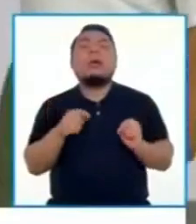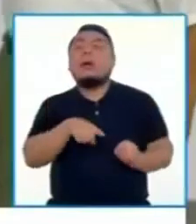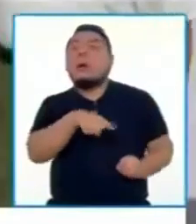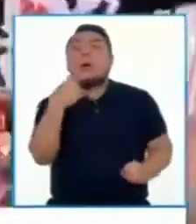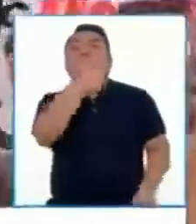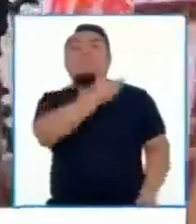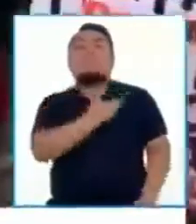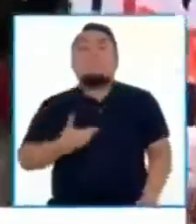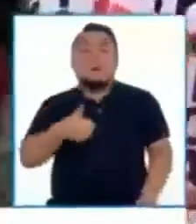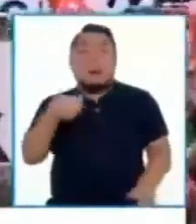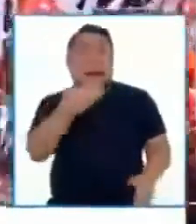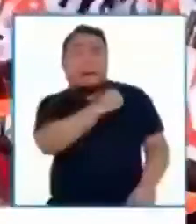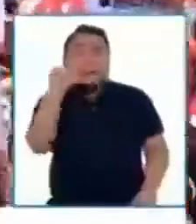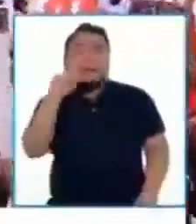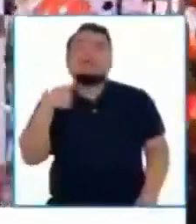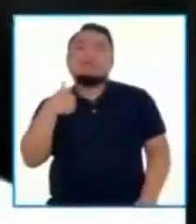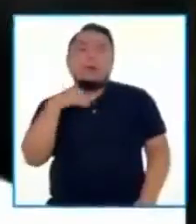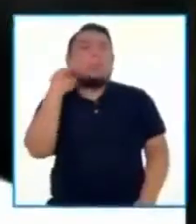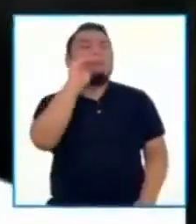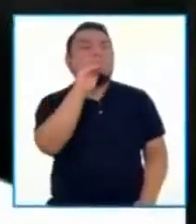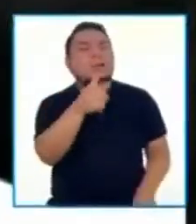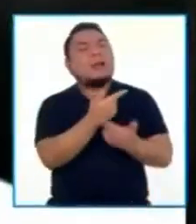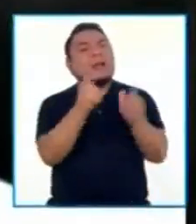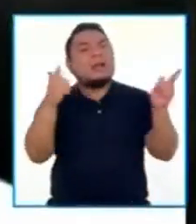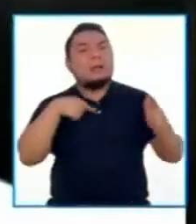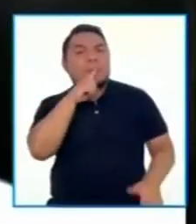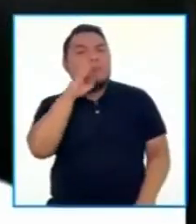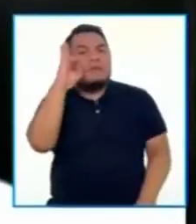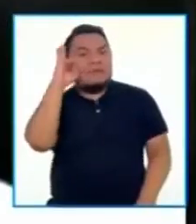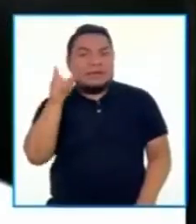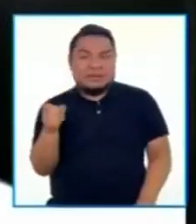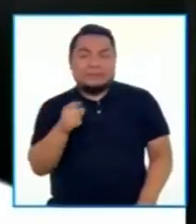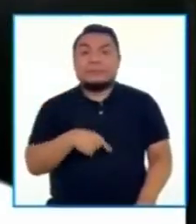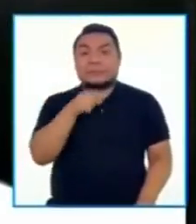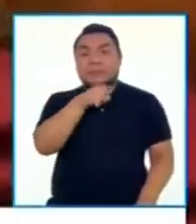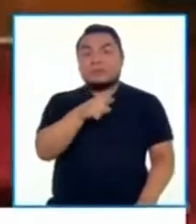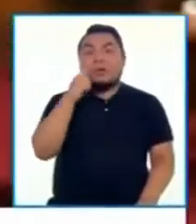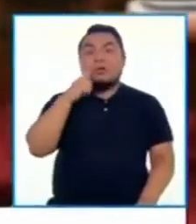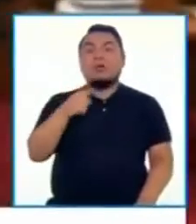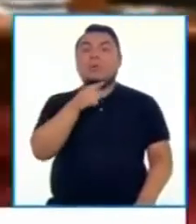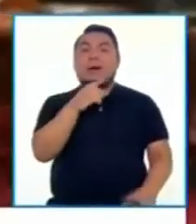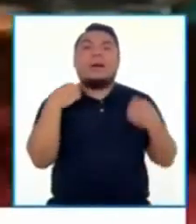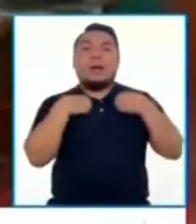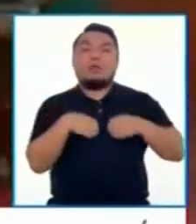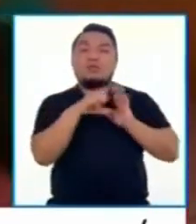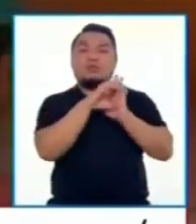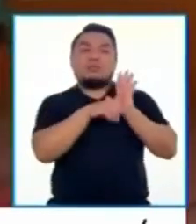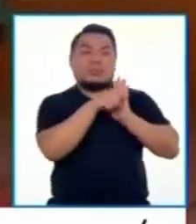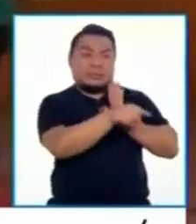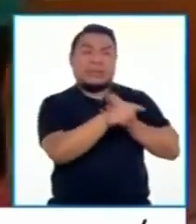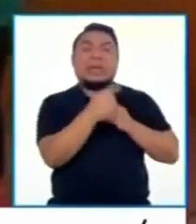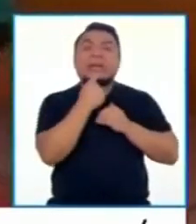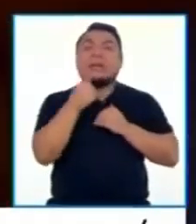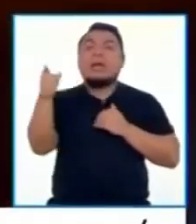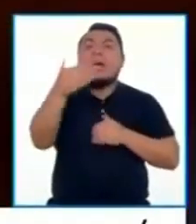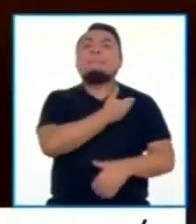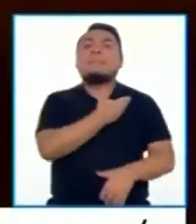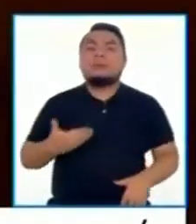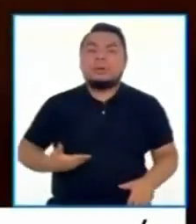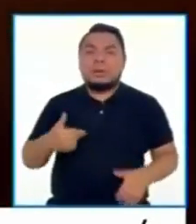próximo presidente el indulto de Alberto Fujimori. El abogado constitucionalista Omar Cairo indica que si bien es potestad de los presidentes